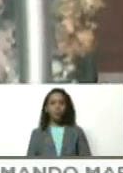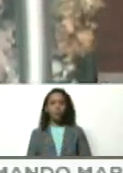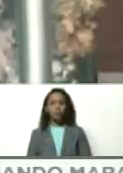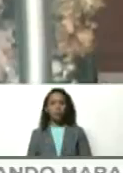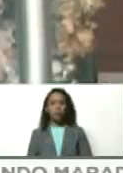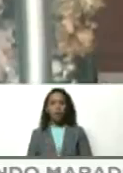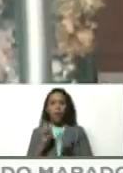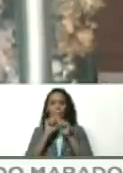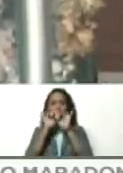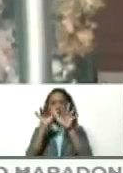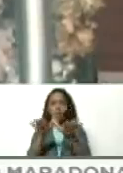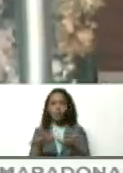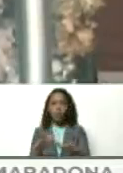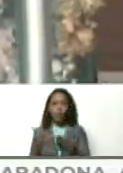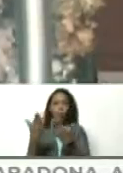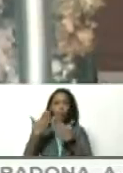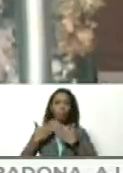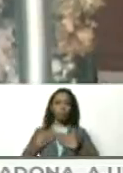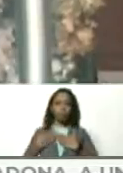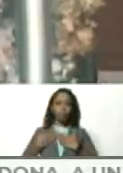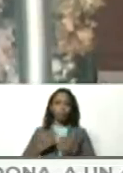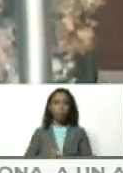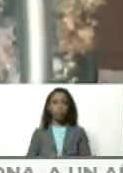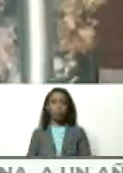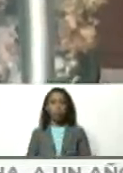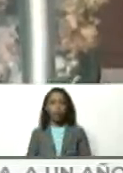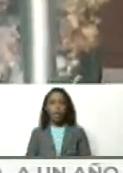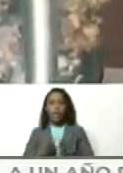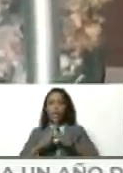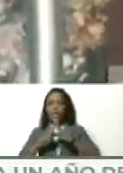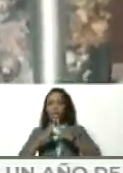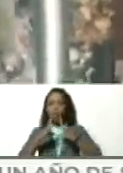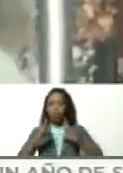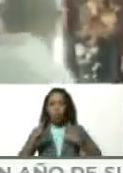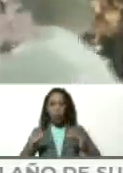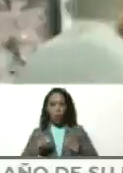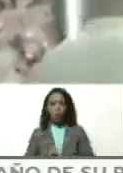las bendiciones y todo lo que